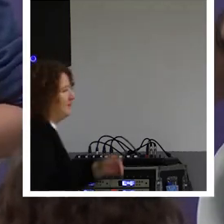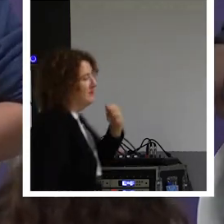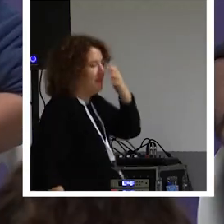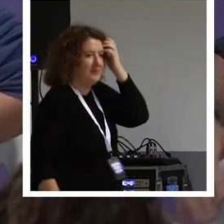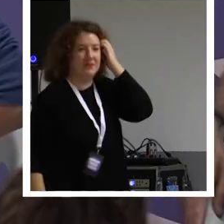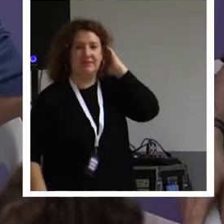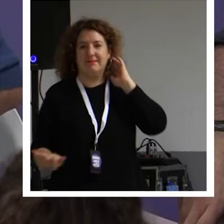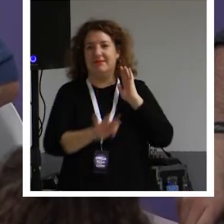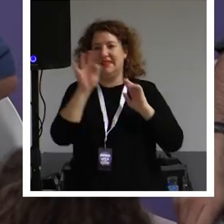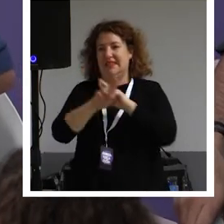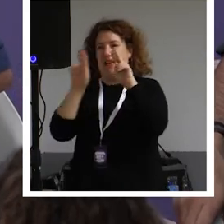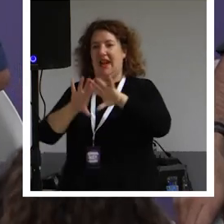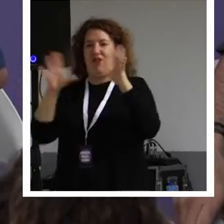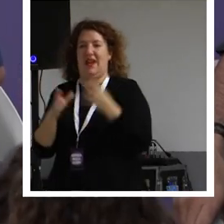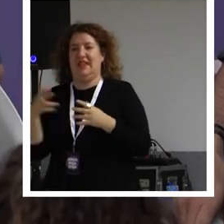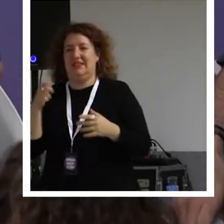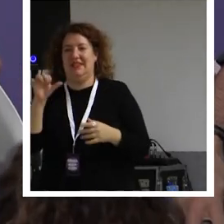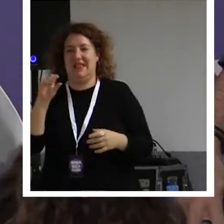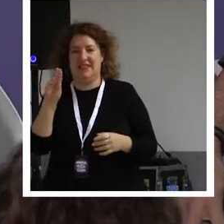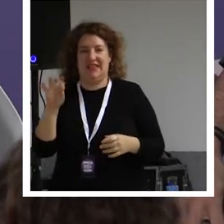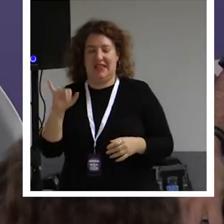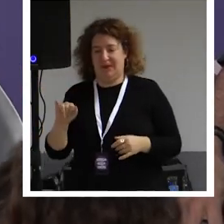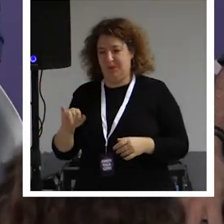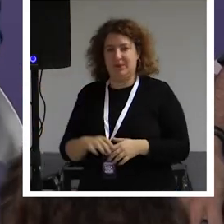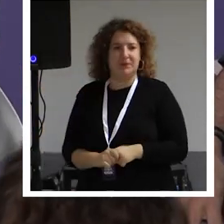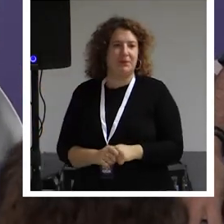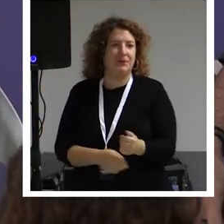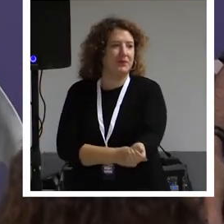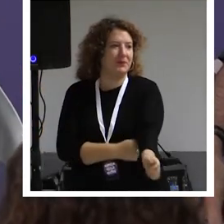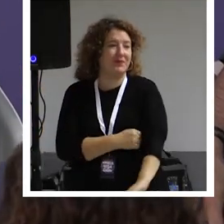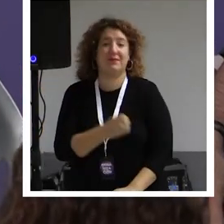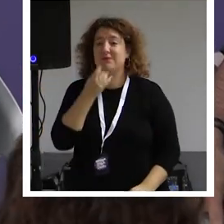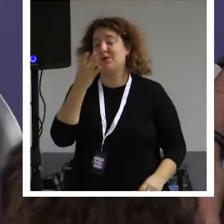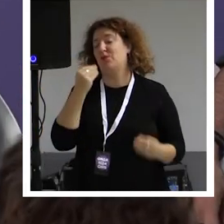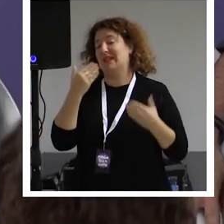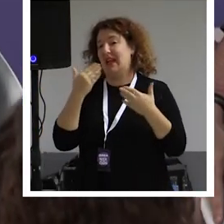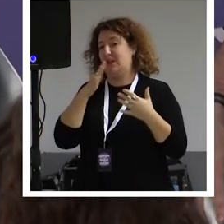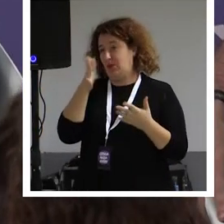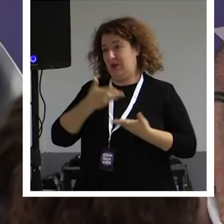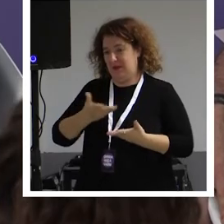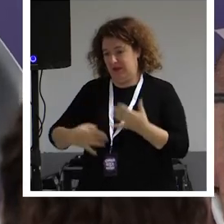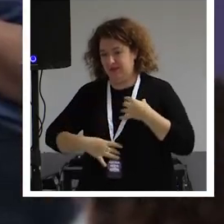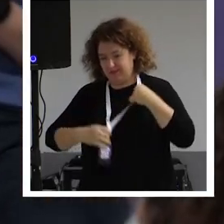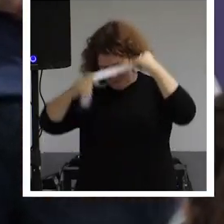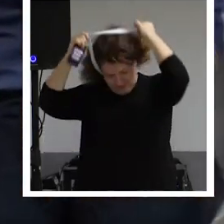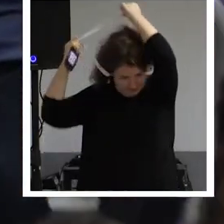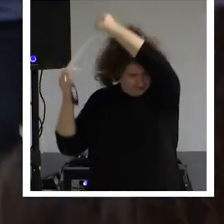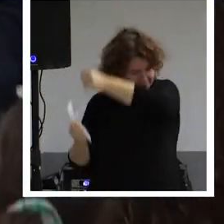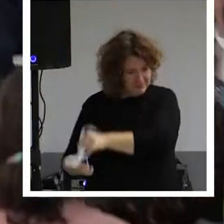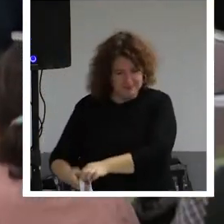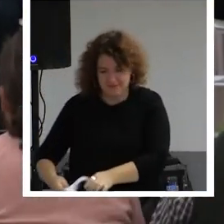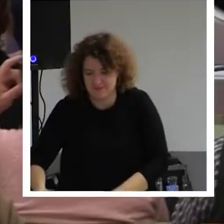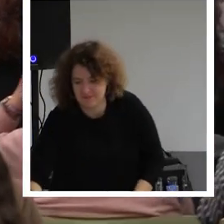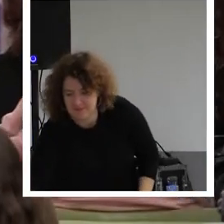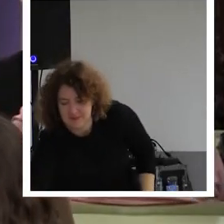Muchas gracias Pilar paso a este lado por alternar también con los compañeros internacionales y le pasamos la palabra a Daniel